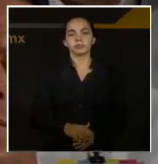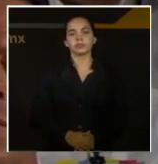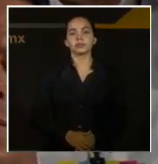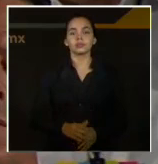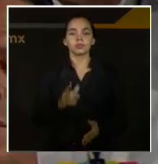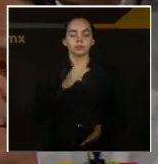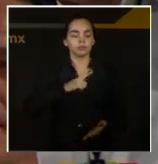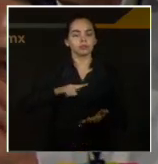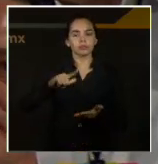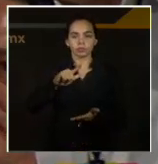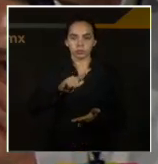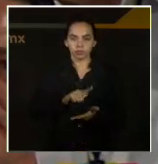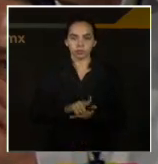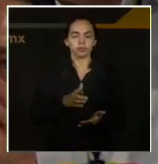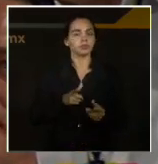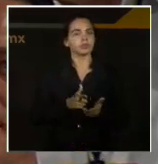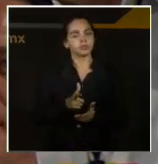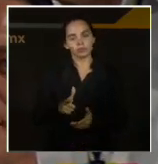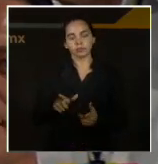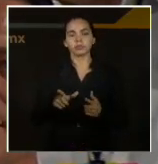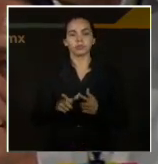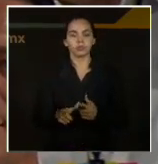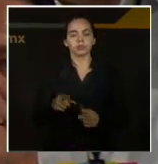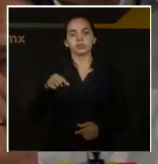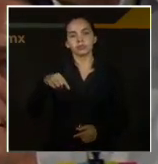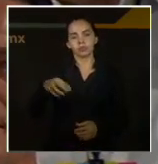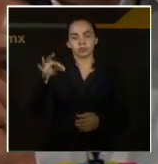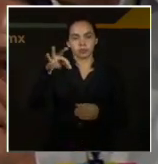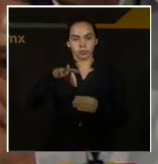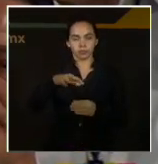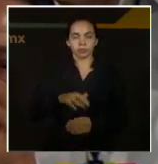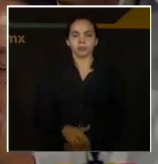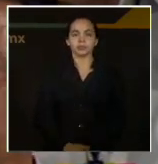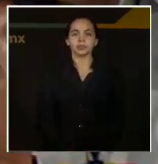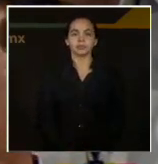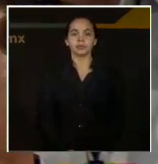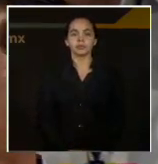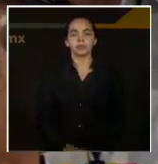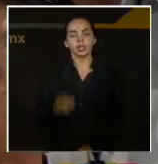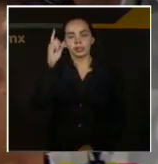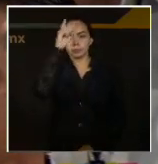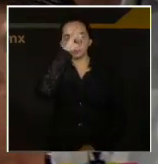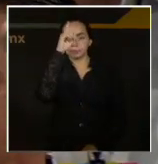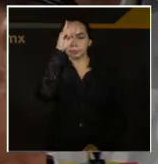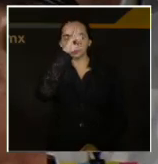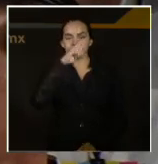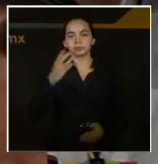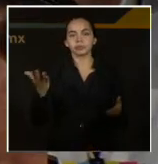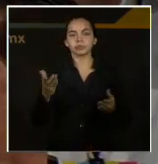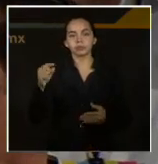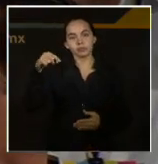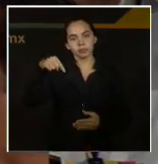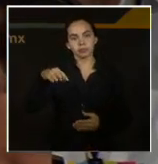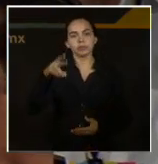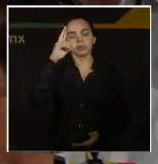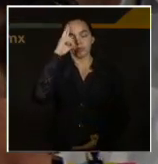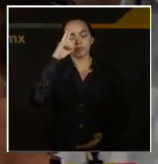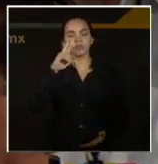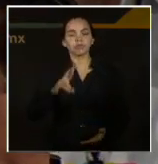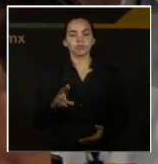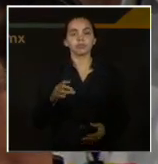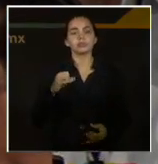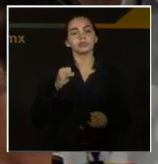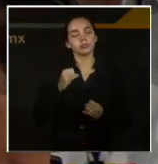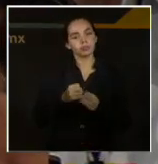marca la normatividad electoral vigente. El Consejo Coordinador Empresarial reconoce el interés